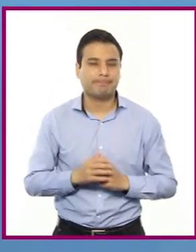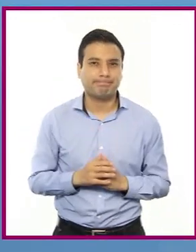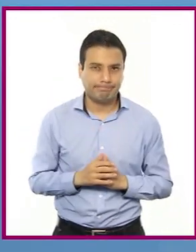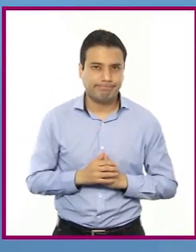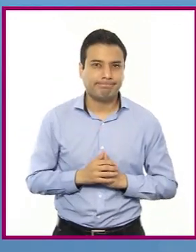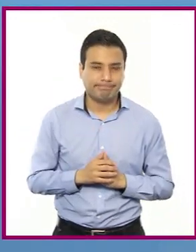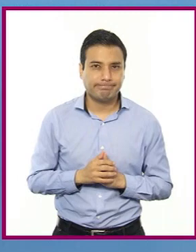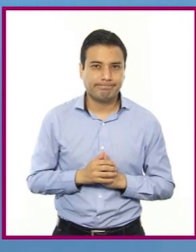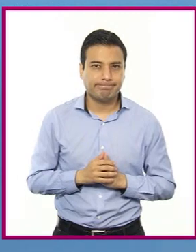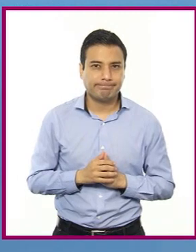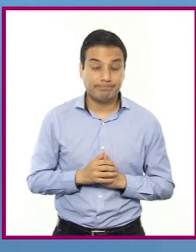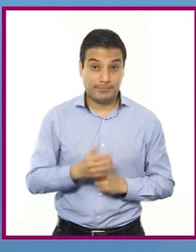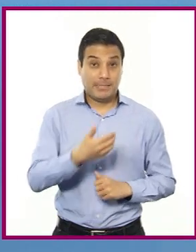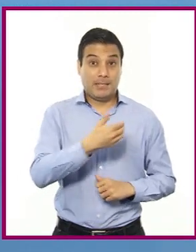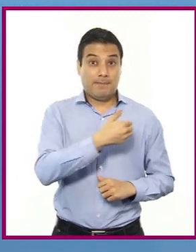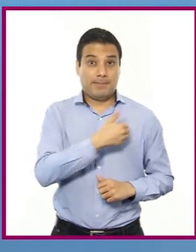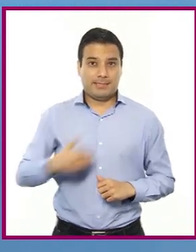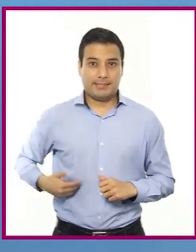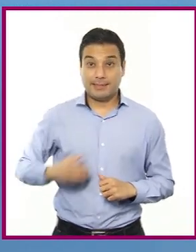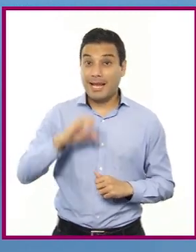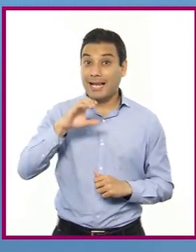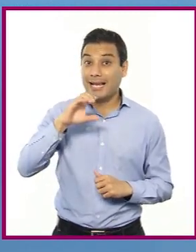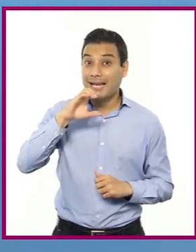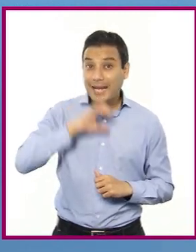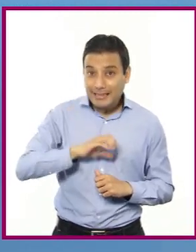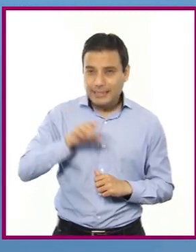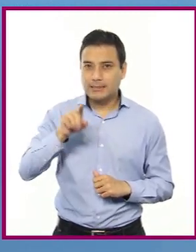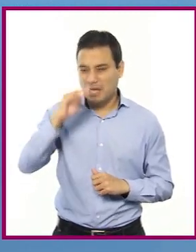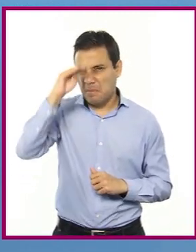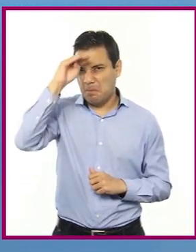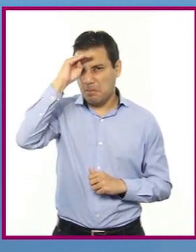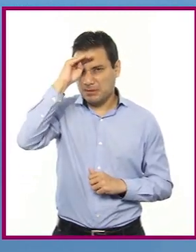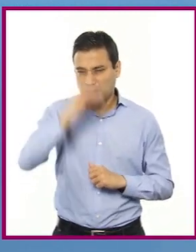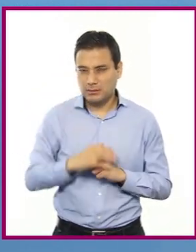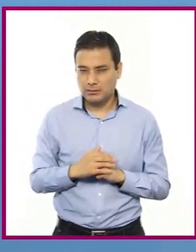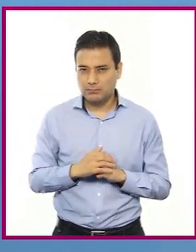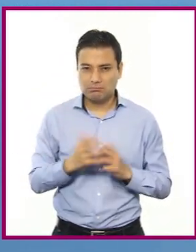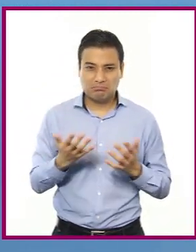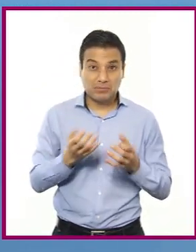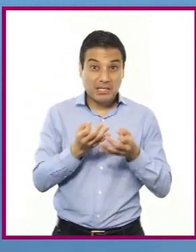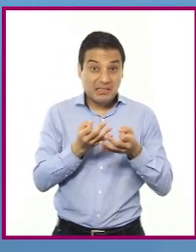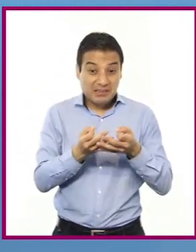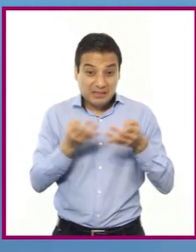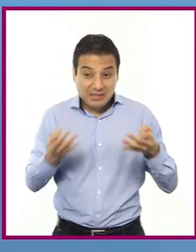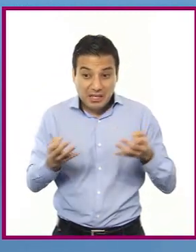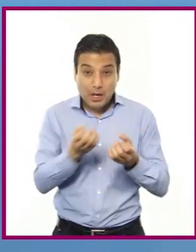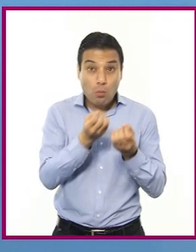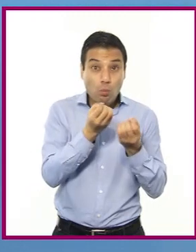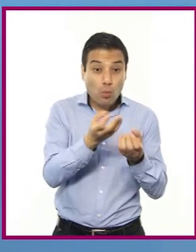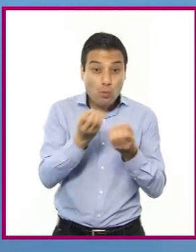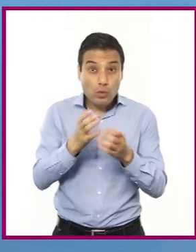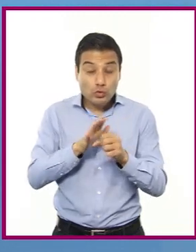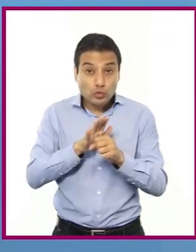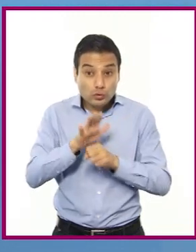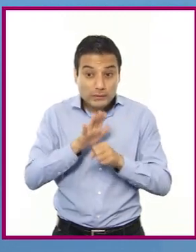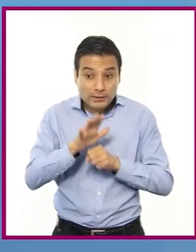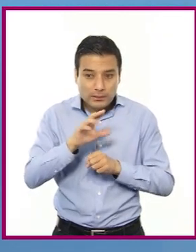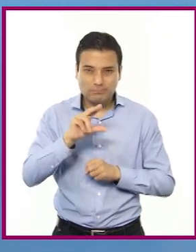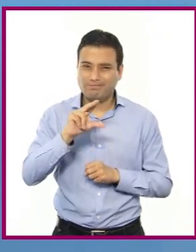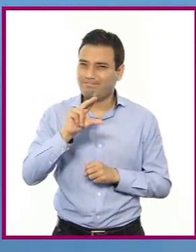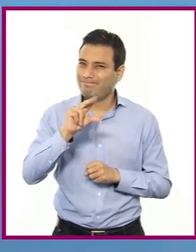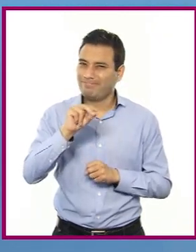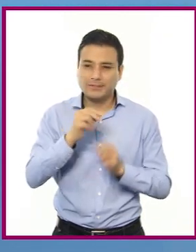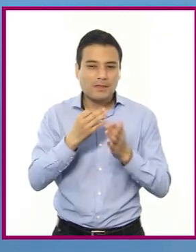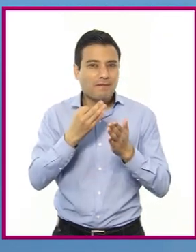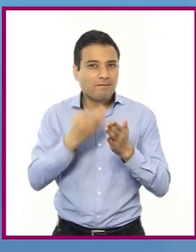mundo. El presidente Cárdenas consideró que no solo bastaba el reparto de tierras, sino que era fundamental